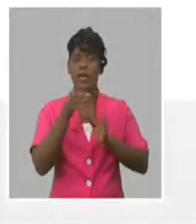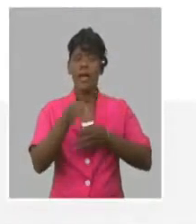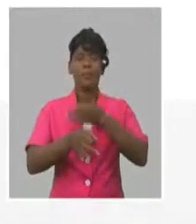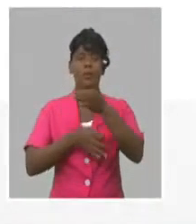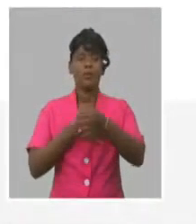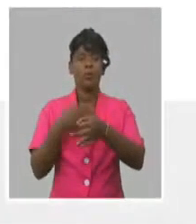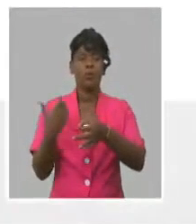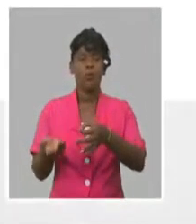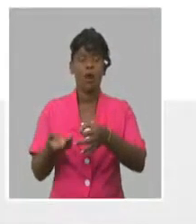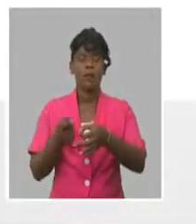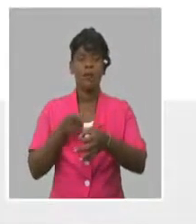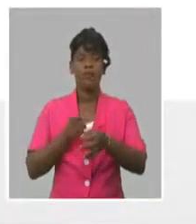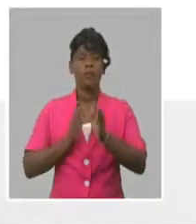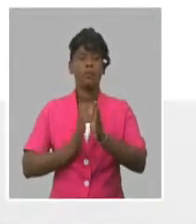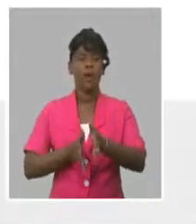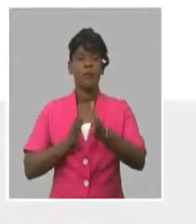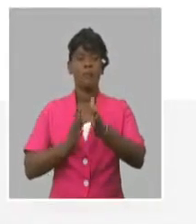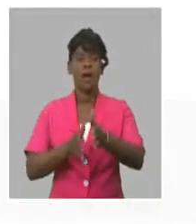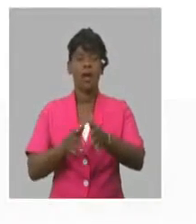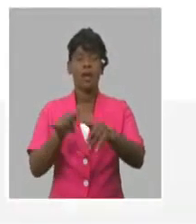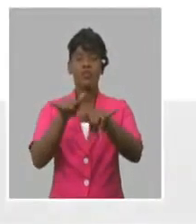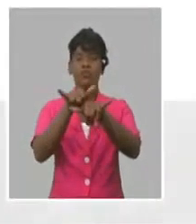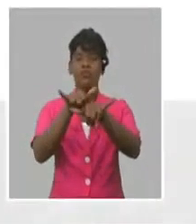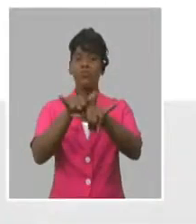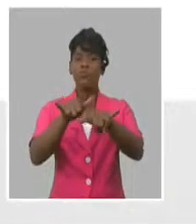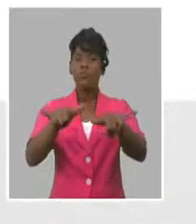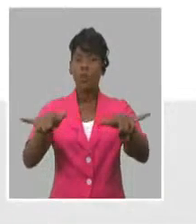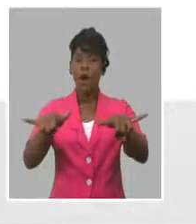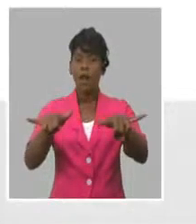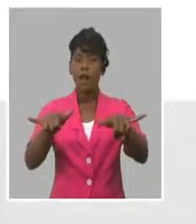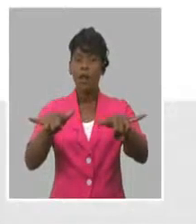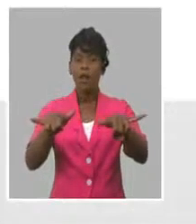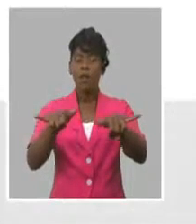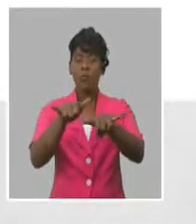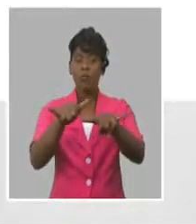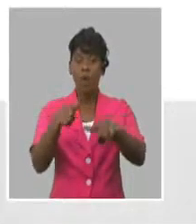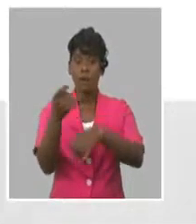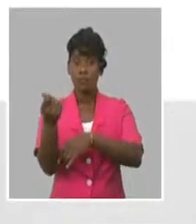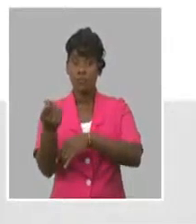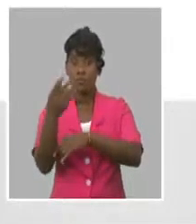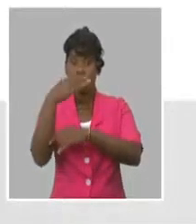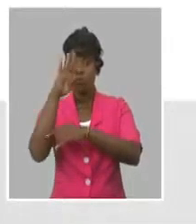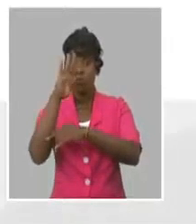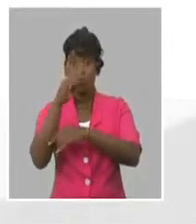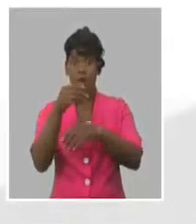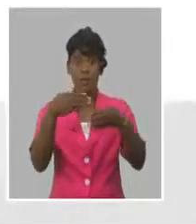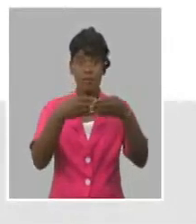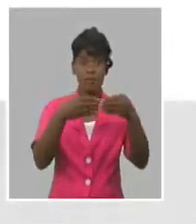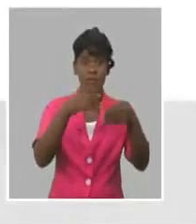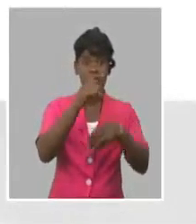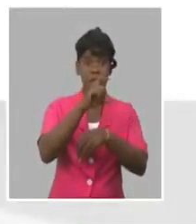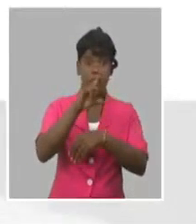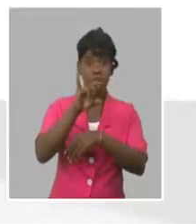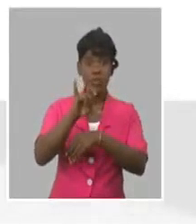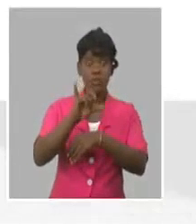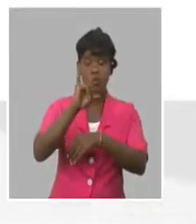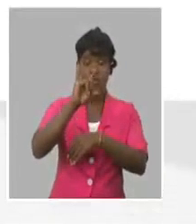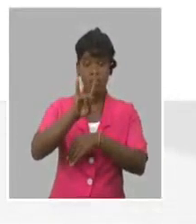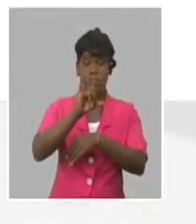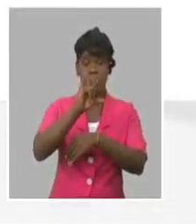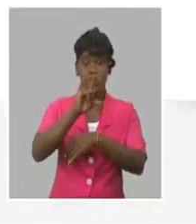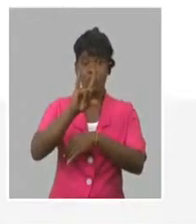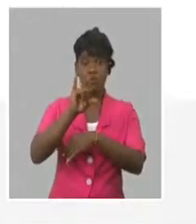avanzará hacia la unificación monetaria y cambiaria. Y el séptimo congreso del